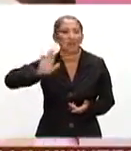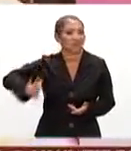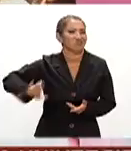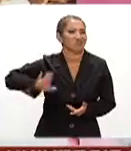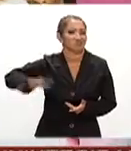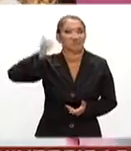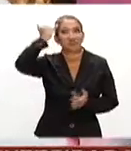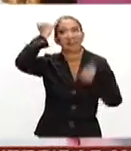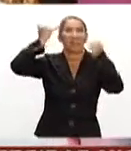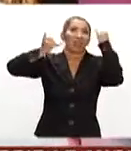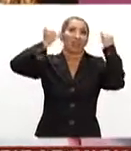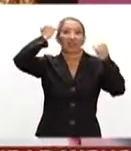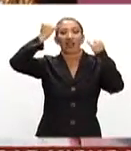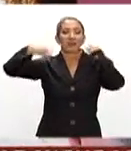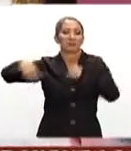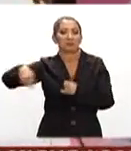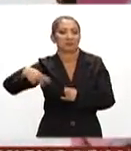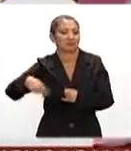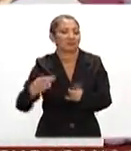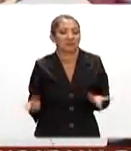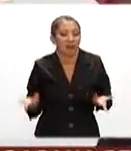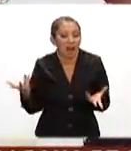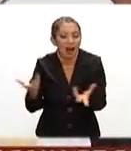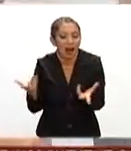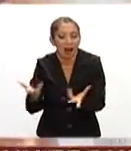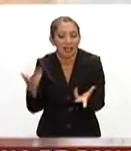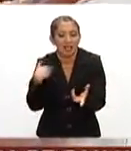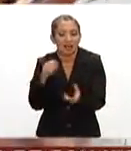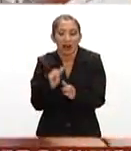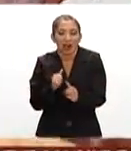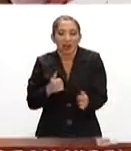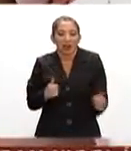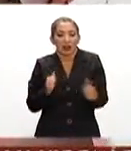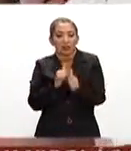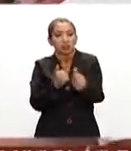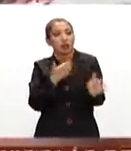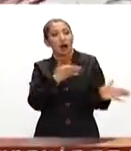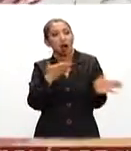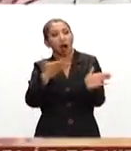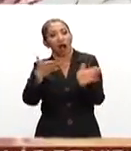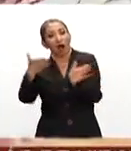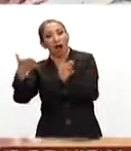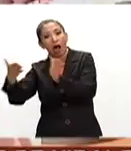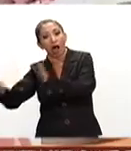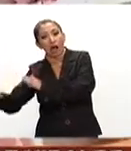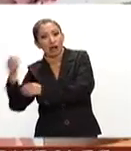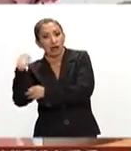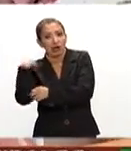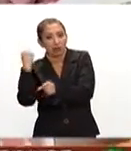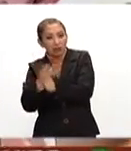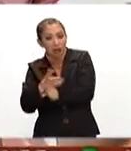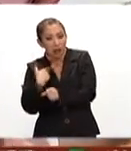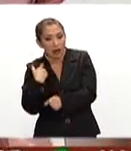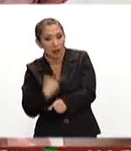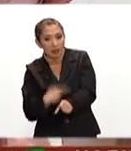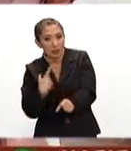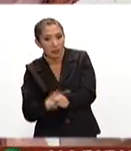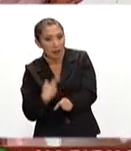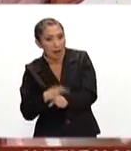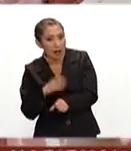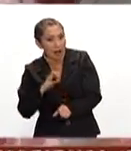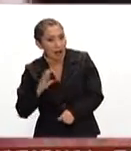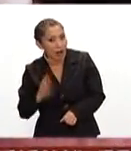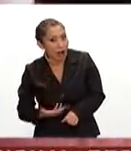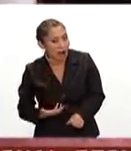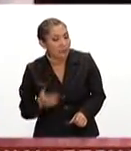de mitos, que hacen que se retrase la detección de la patología mamaria, claro,